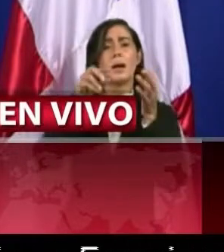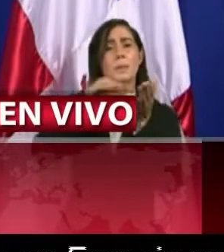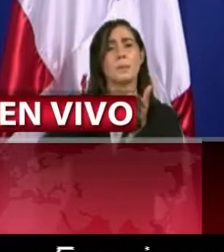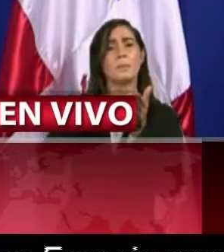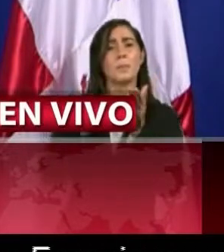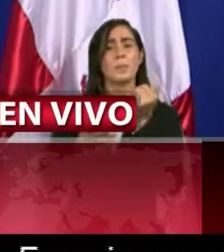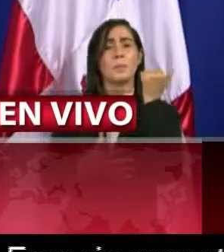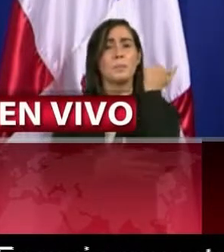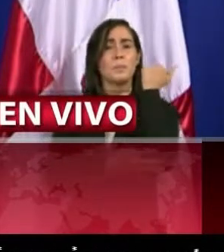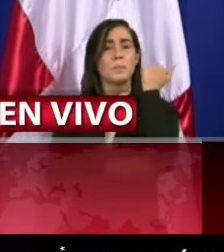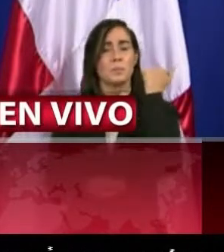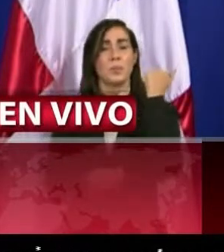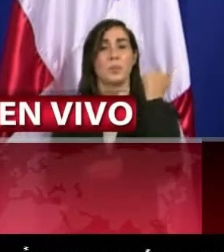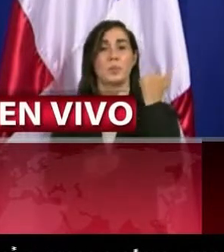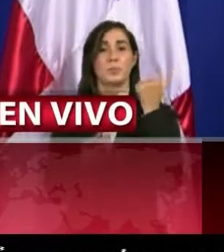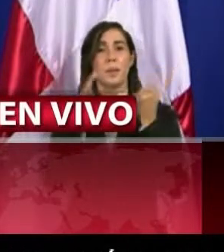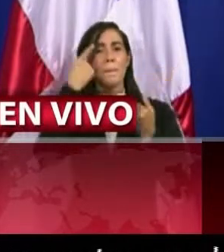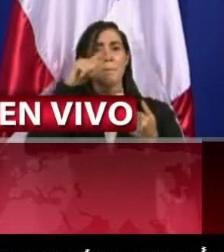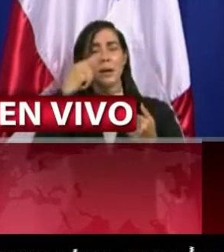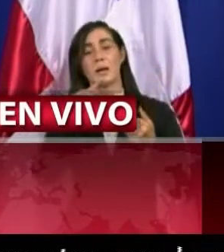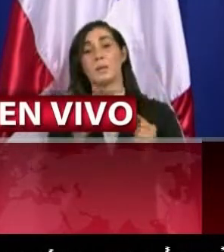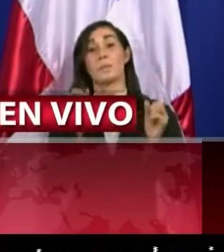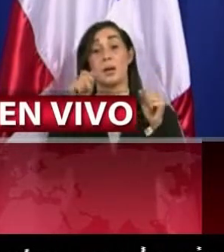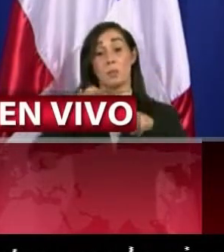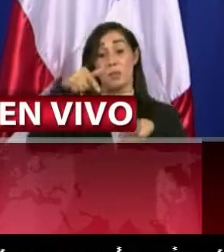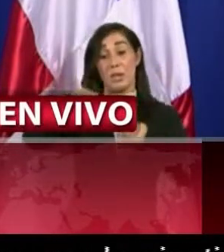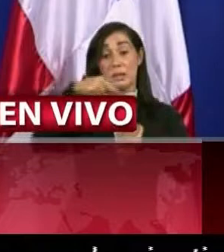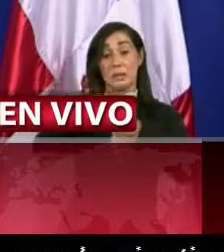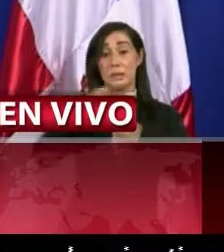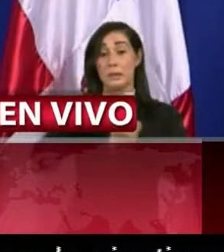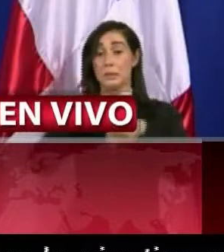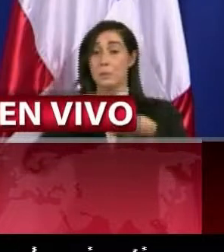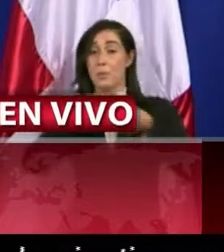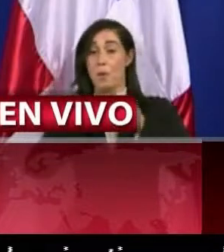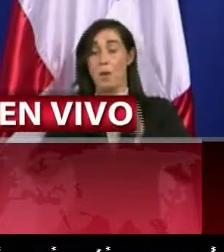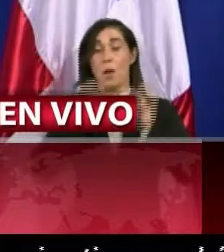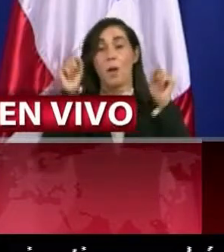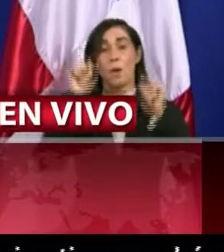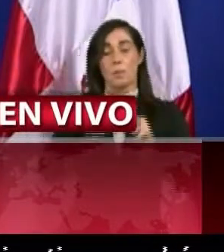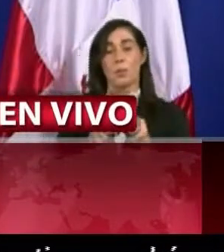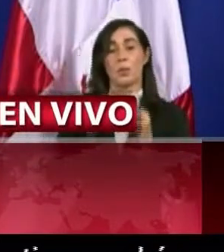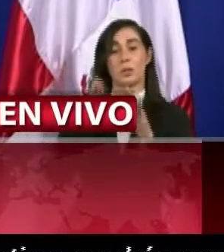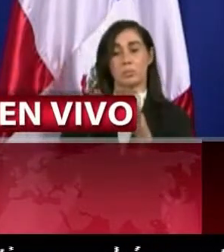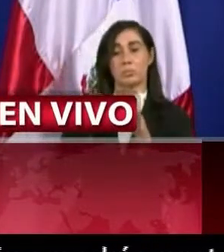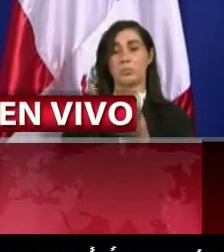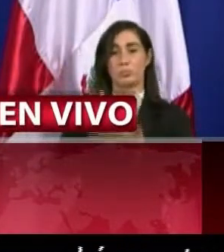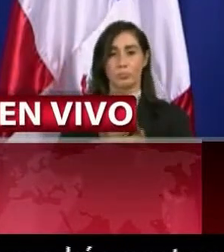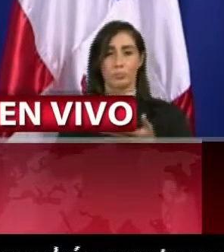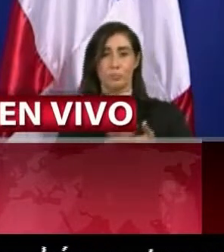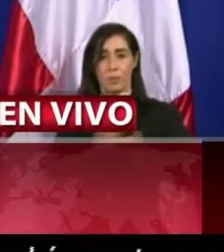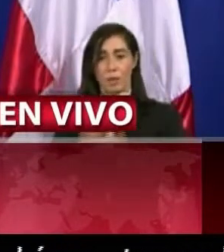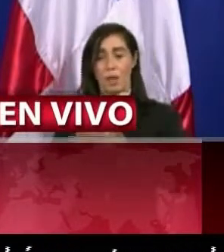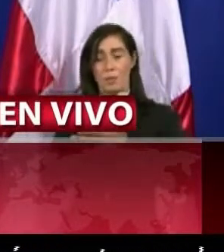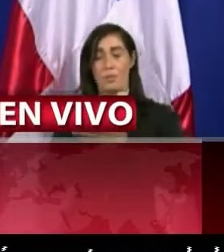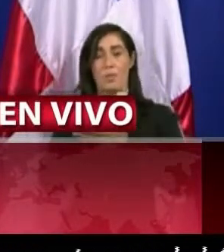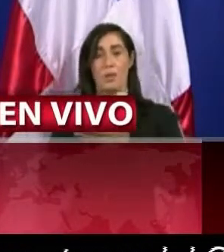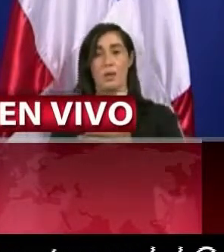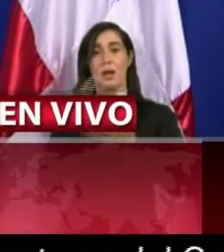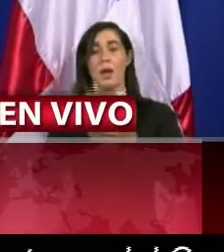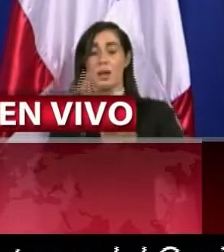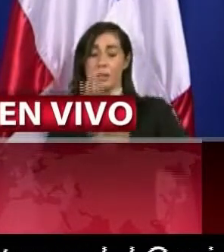para que puedan tener un sustento mientras superamos la crisis provocada por el